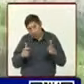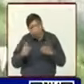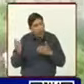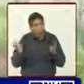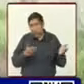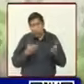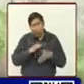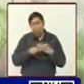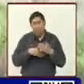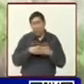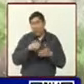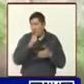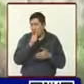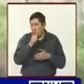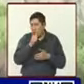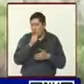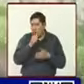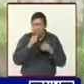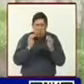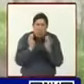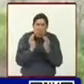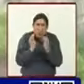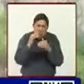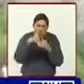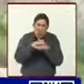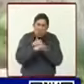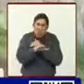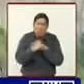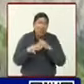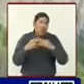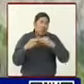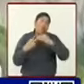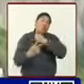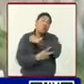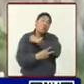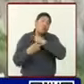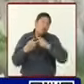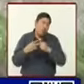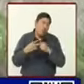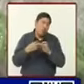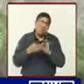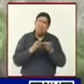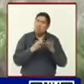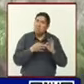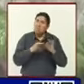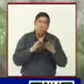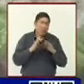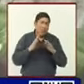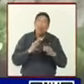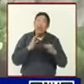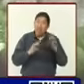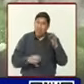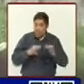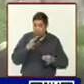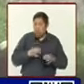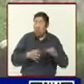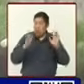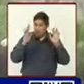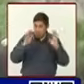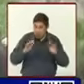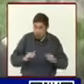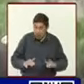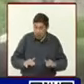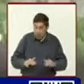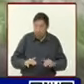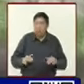sacar todo el agua. La bóveda es pequeña y es un puente que se ha hecho de manera artesanal. Si va a volver a llover aquí otra vez,